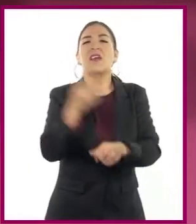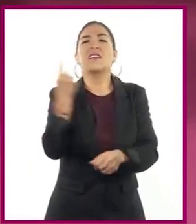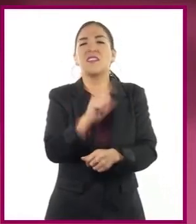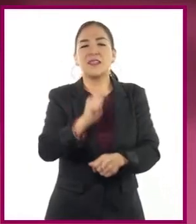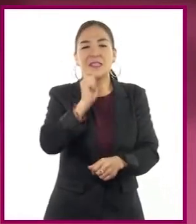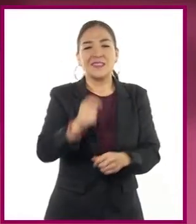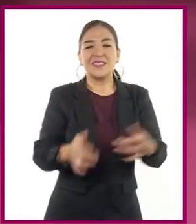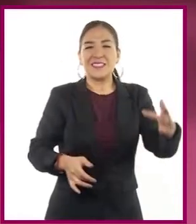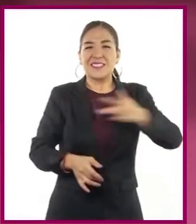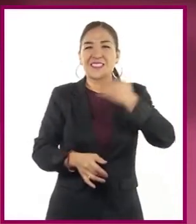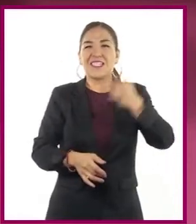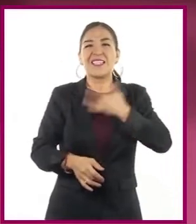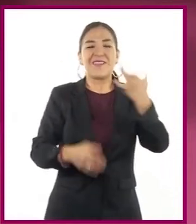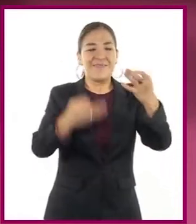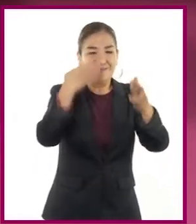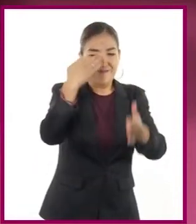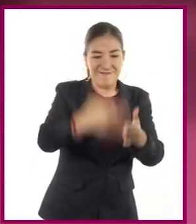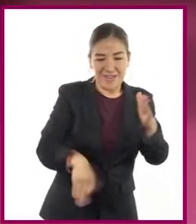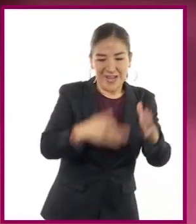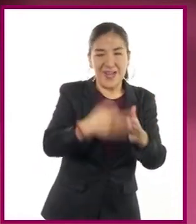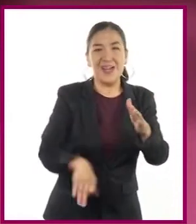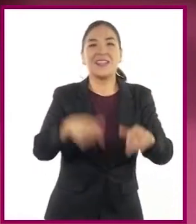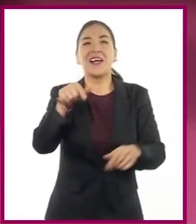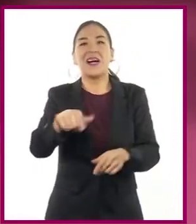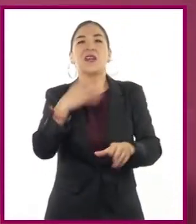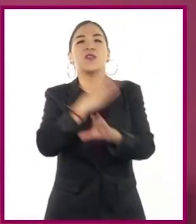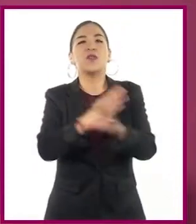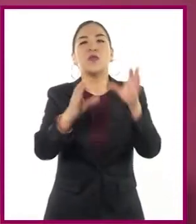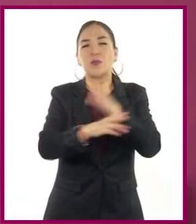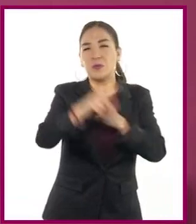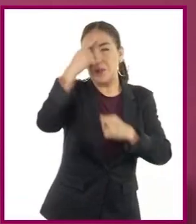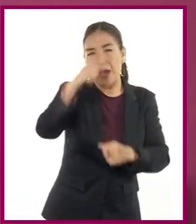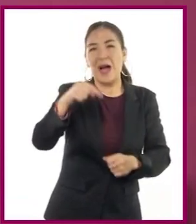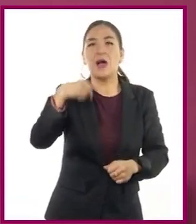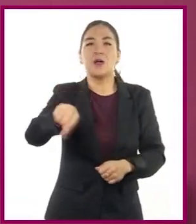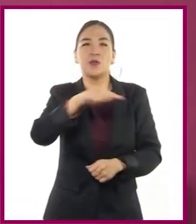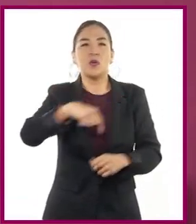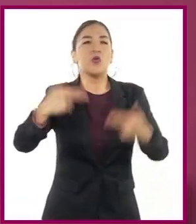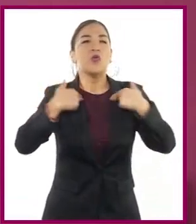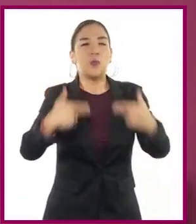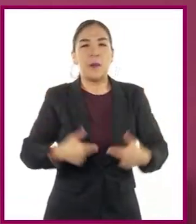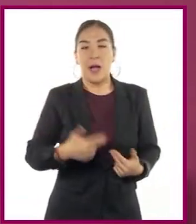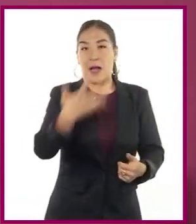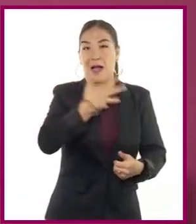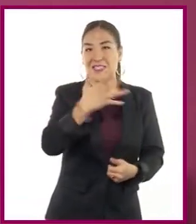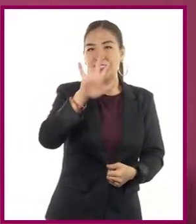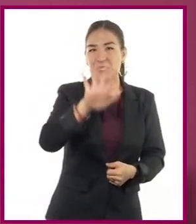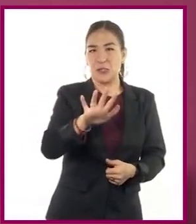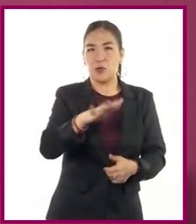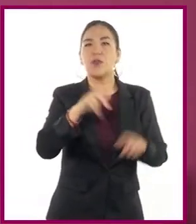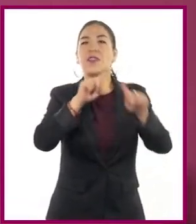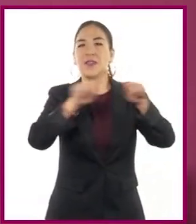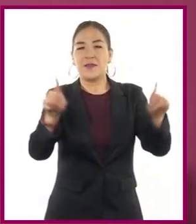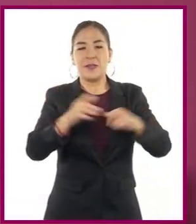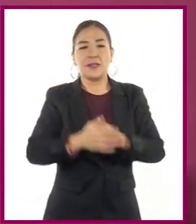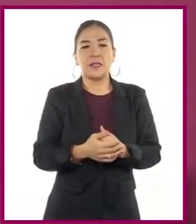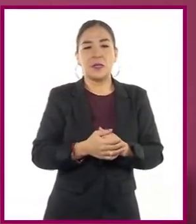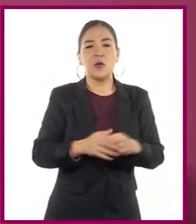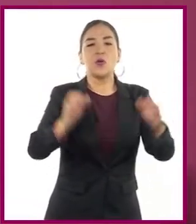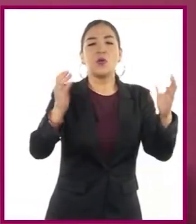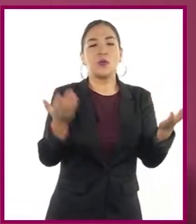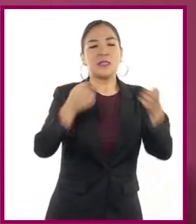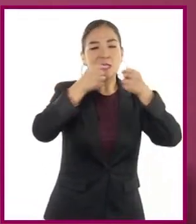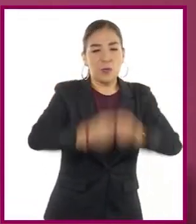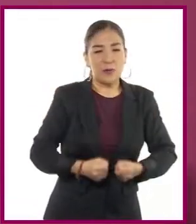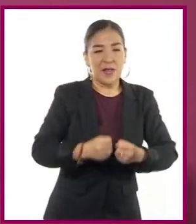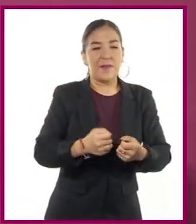aquella sensación de carencia propia de los humanos. Existen 5 tipos de necesidades: fisiológicas,